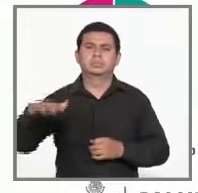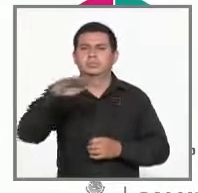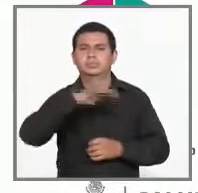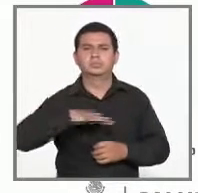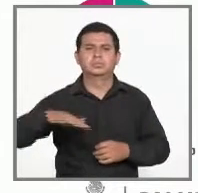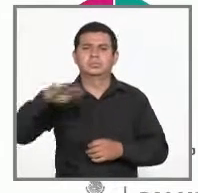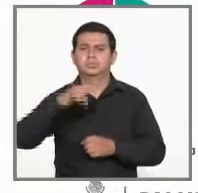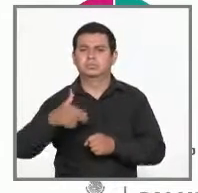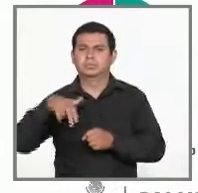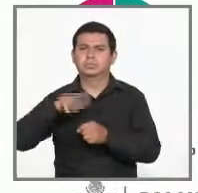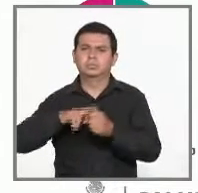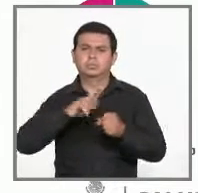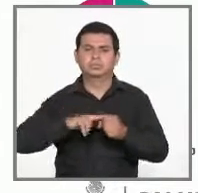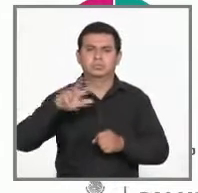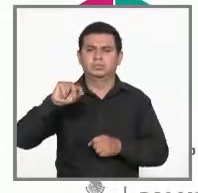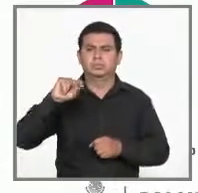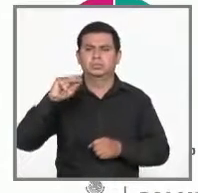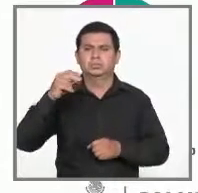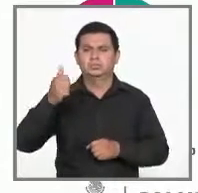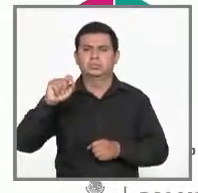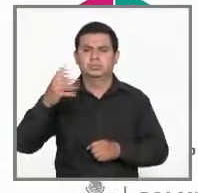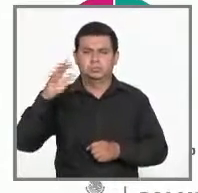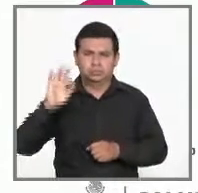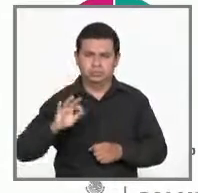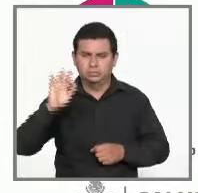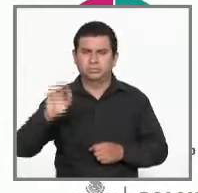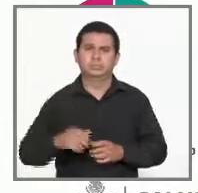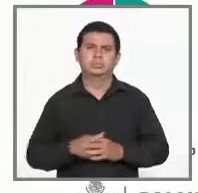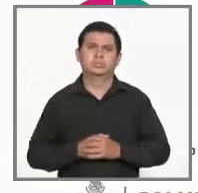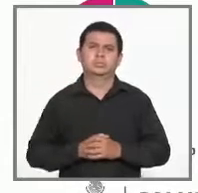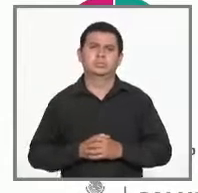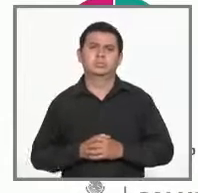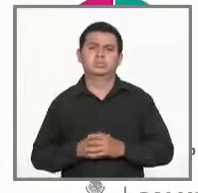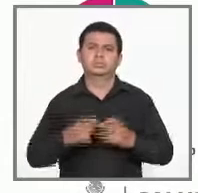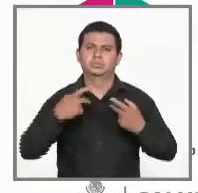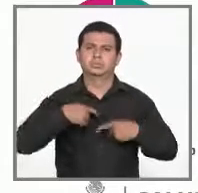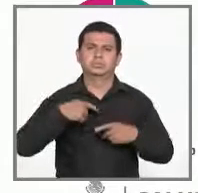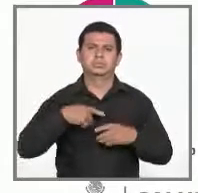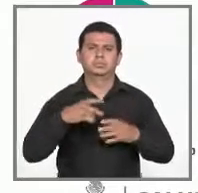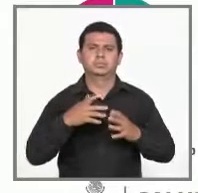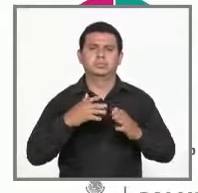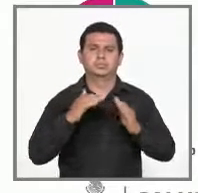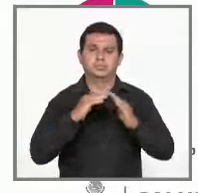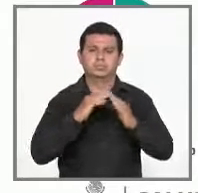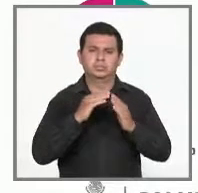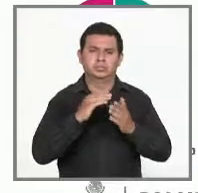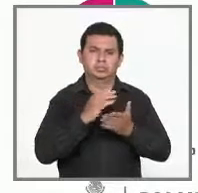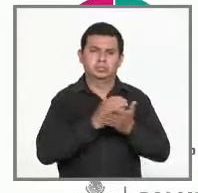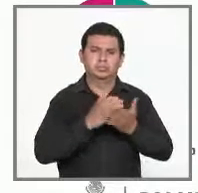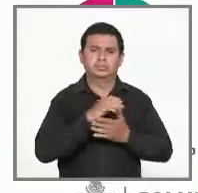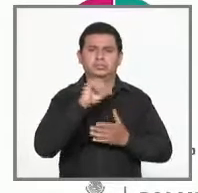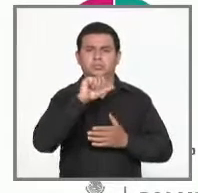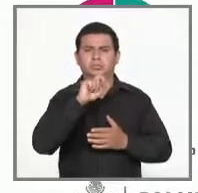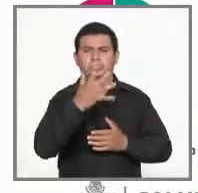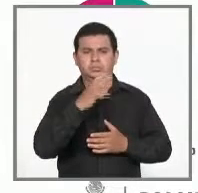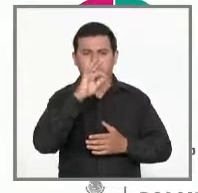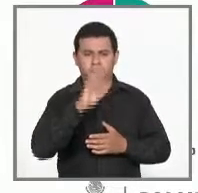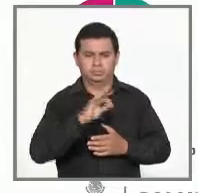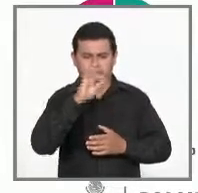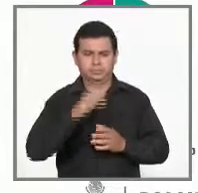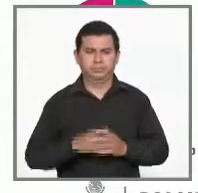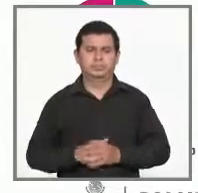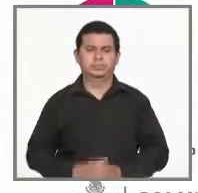hospitalizados el 83.5 por ciento y en el caso del manejo ambulatorio 16.5 por